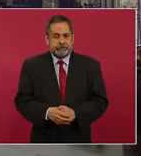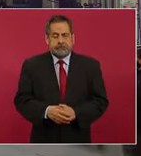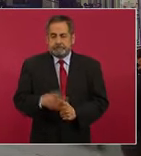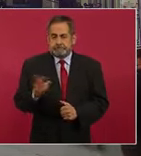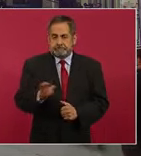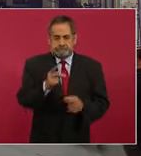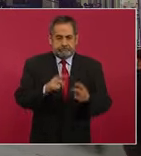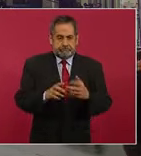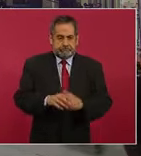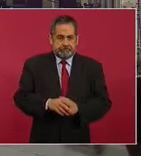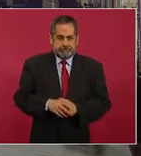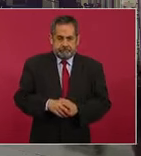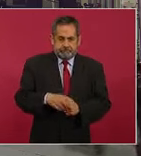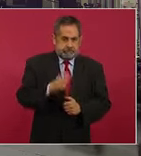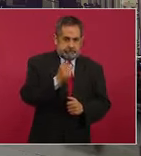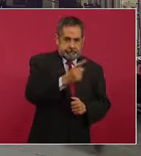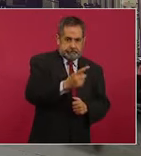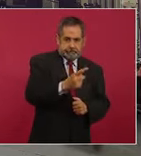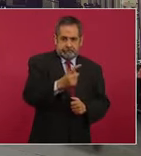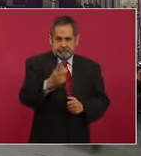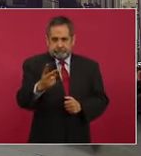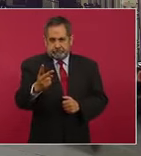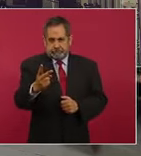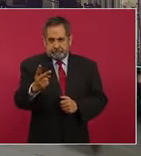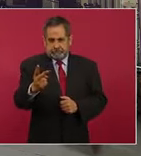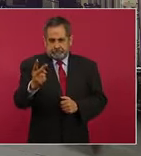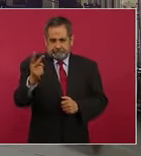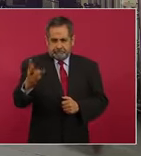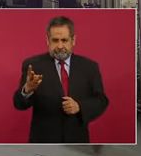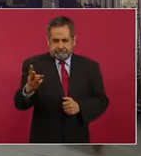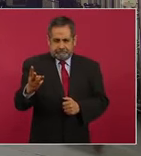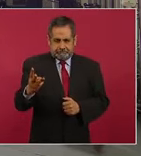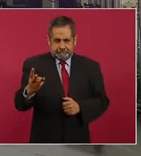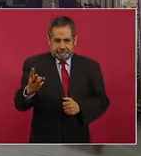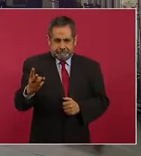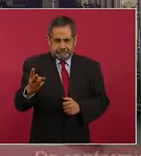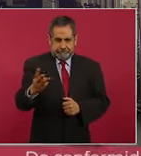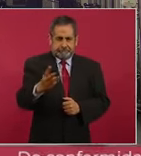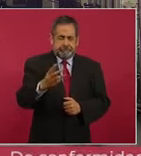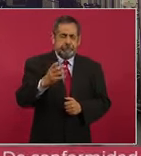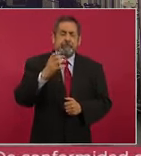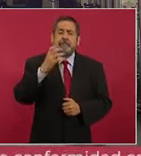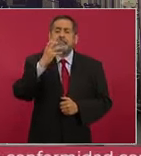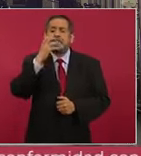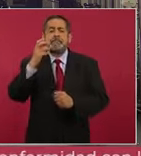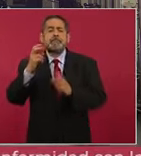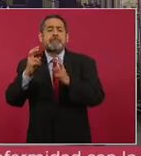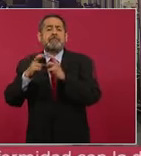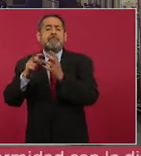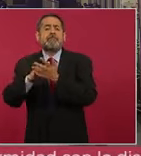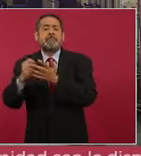Uno, dos, tres, cuatro, cinco.